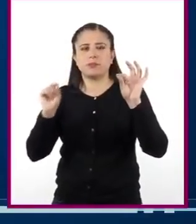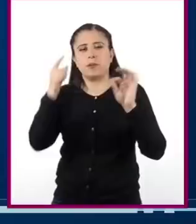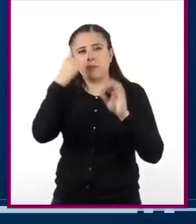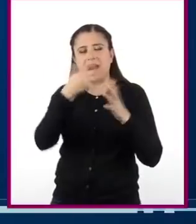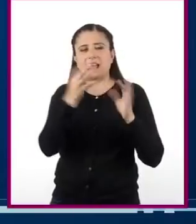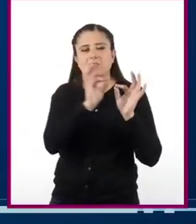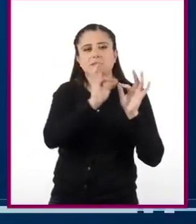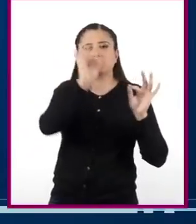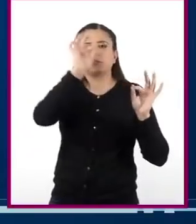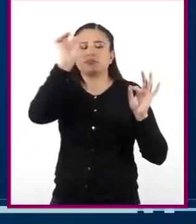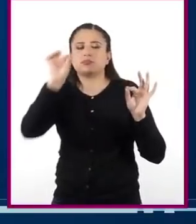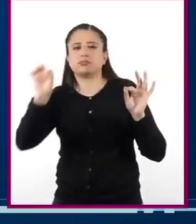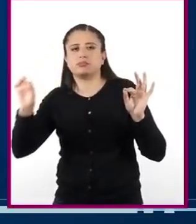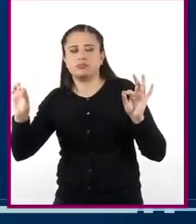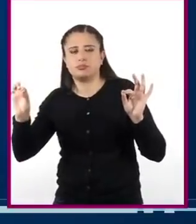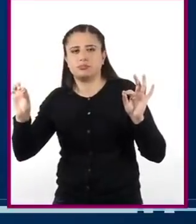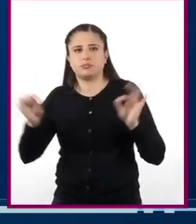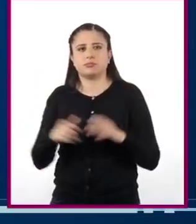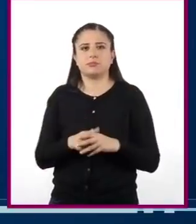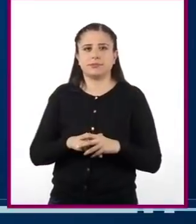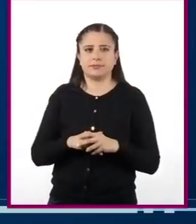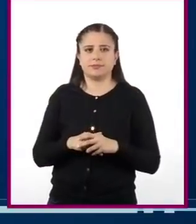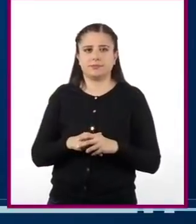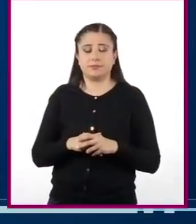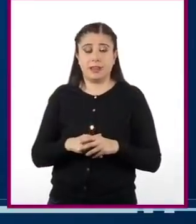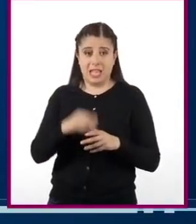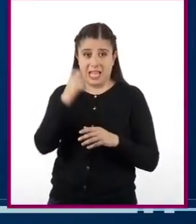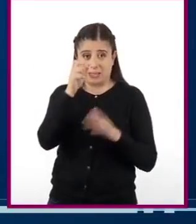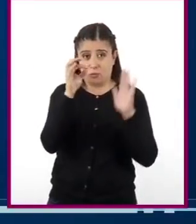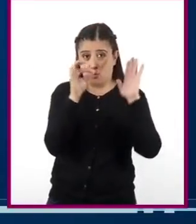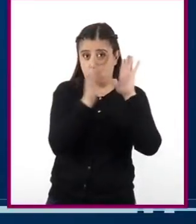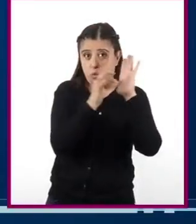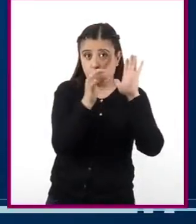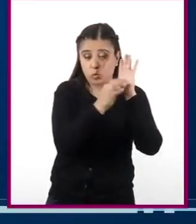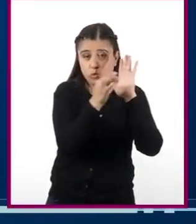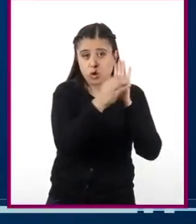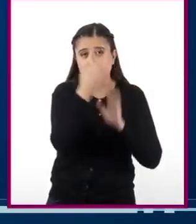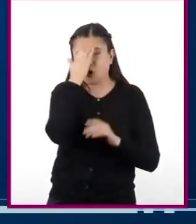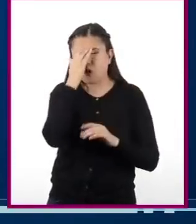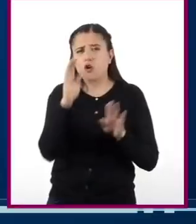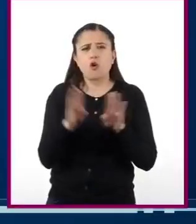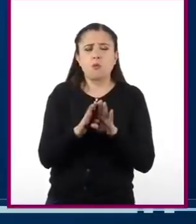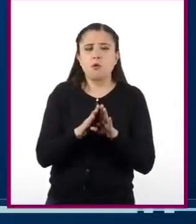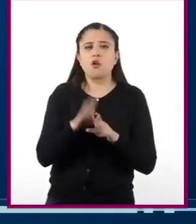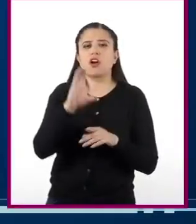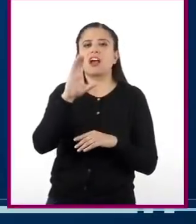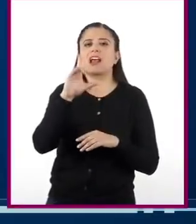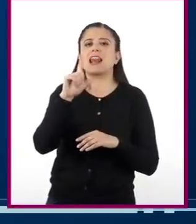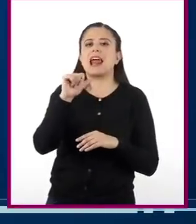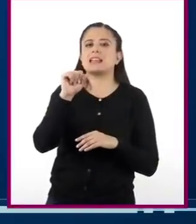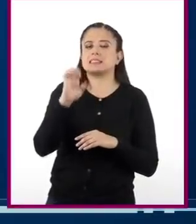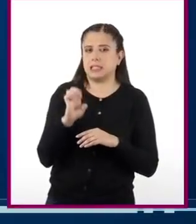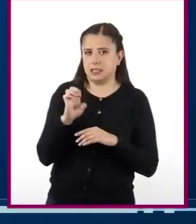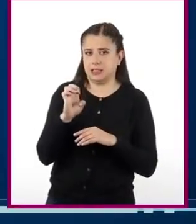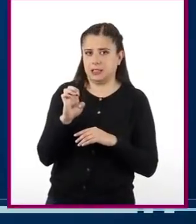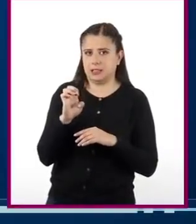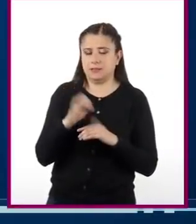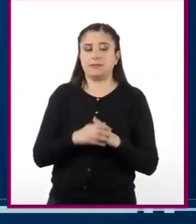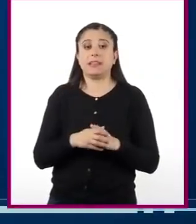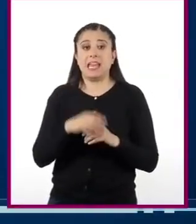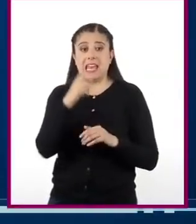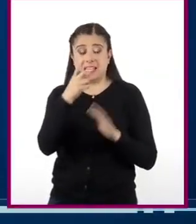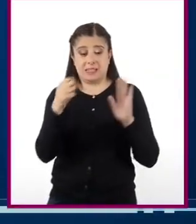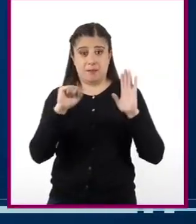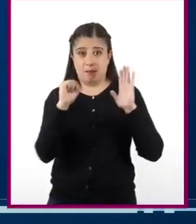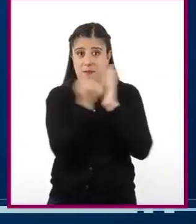para el trazo del polígono. Estos puntos se conocen como marcas de clase. Las marcas